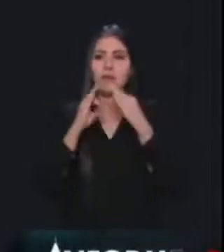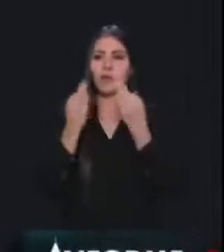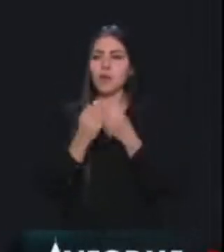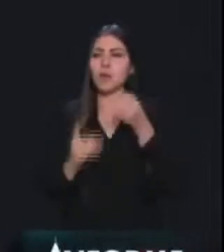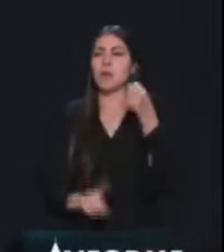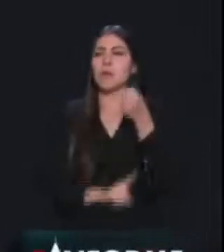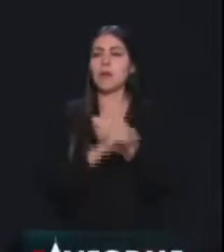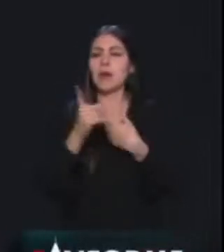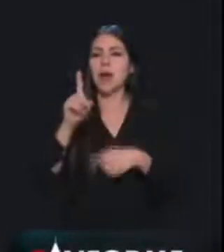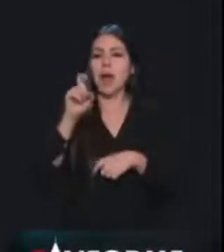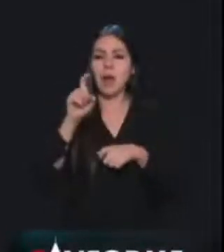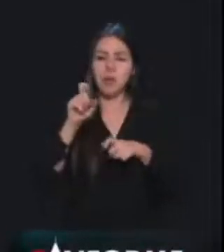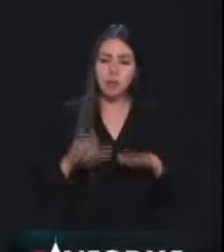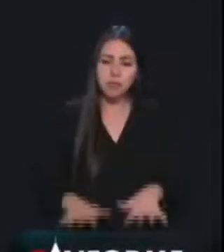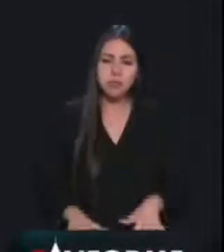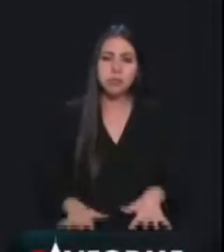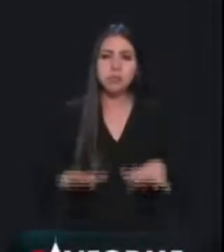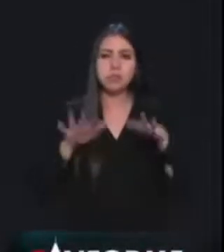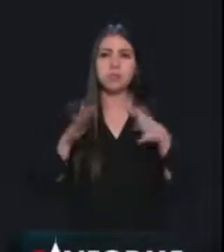inundaciones,